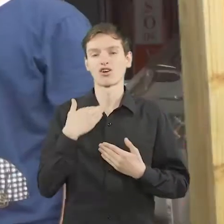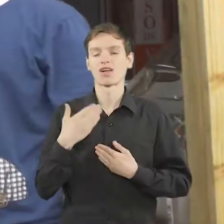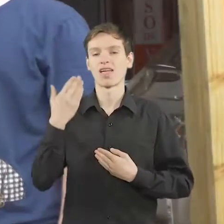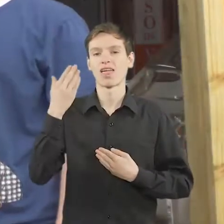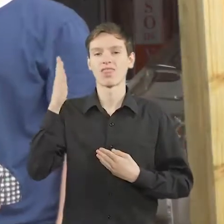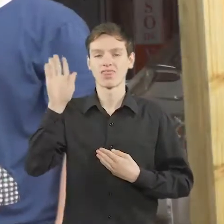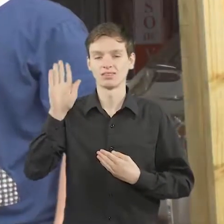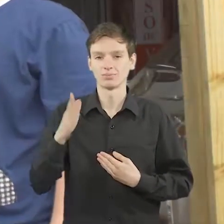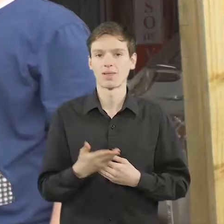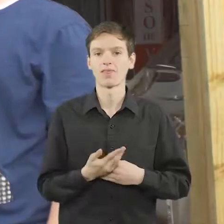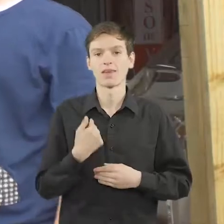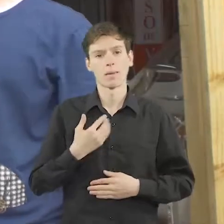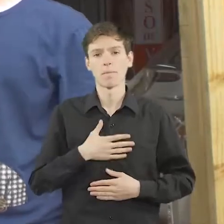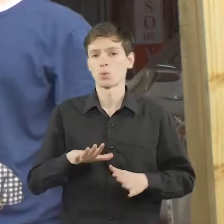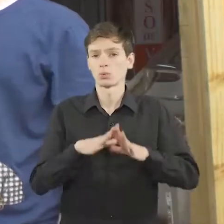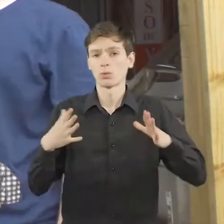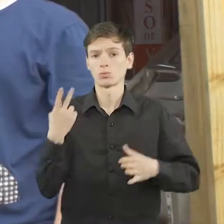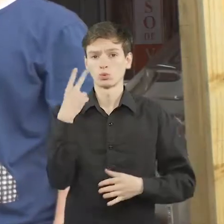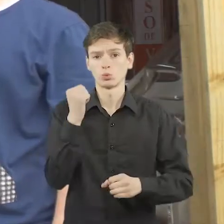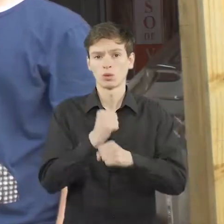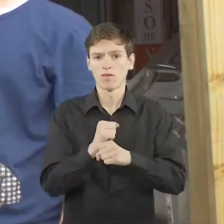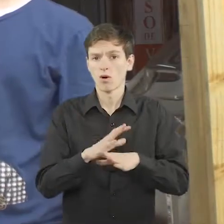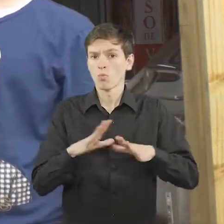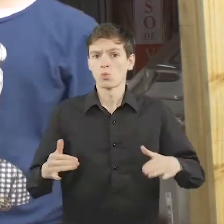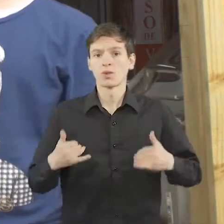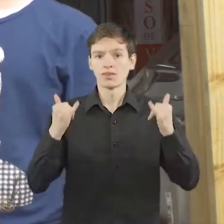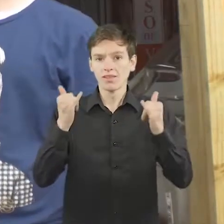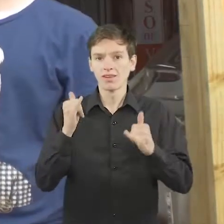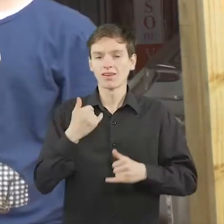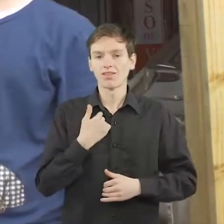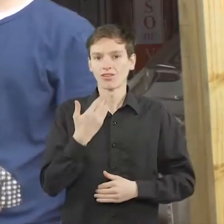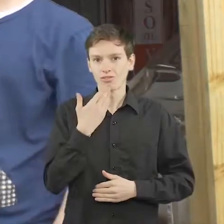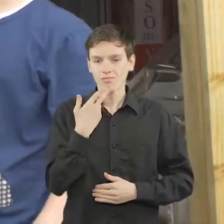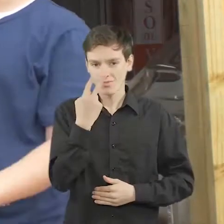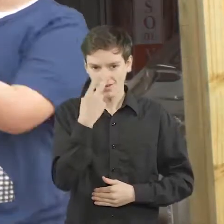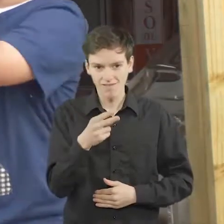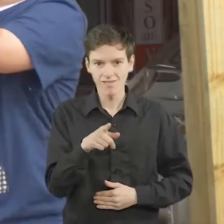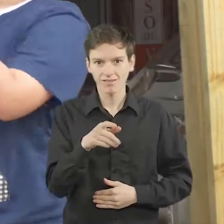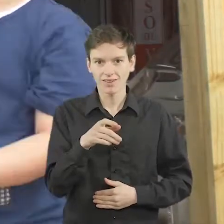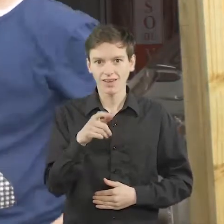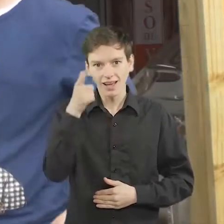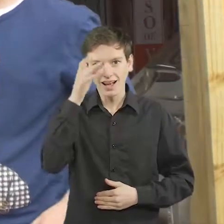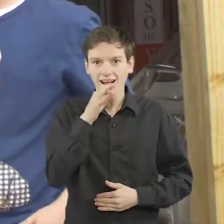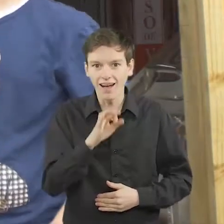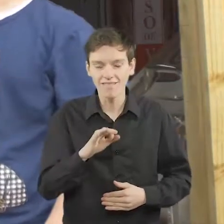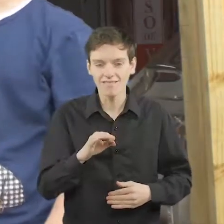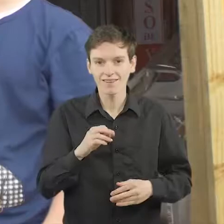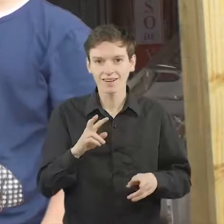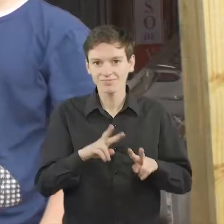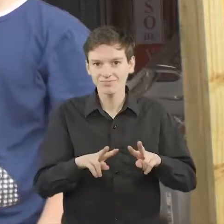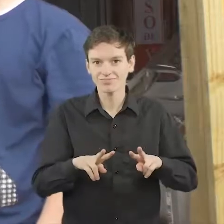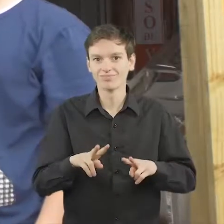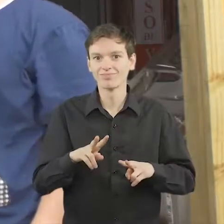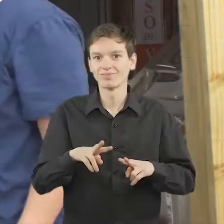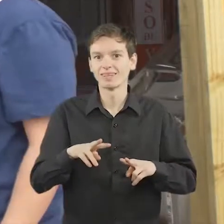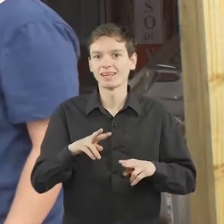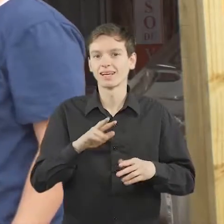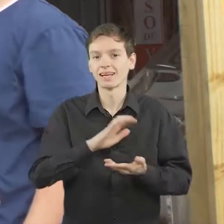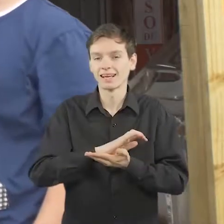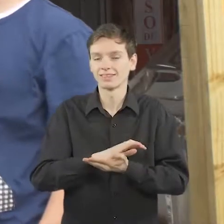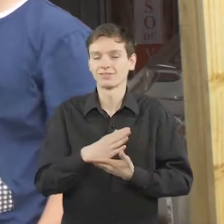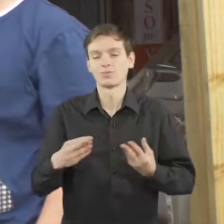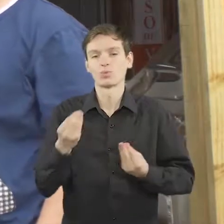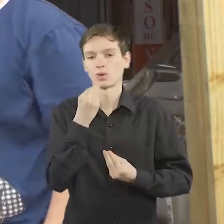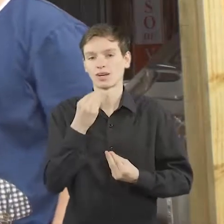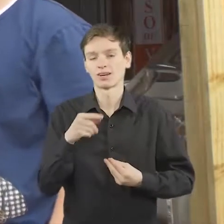Ya Luis, me tengo que despedir. Me gustó mucho tu trabajo porque yo era muy entretenido, sobre todo las cabras. Ya estaba